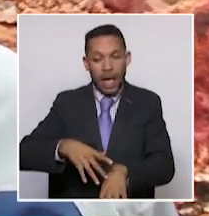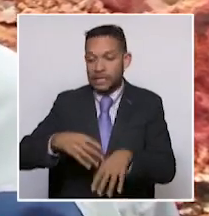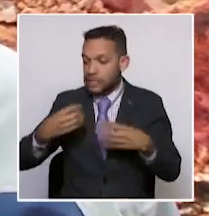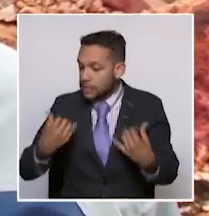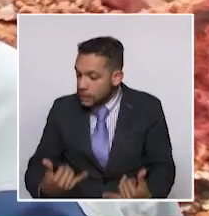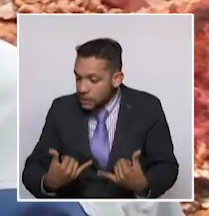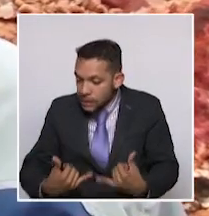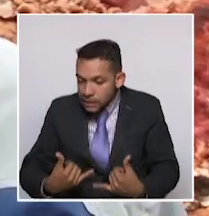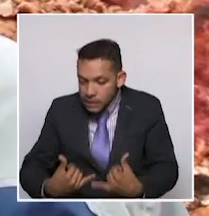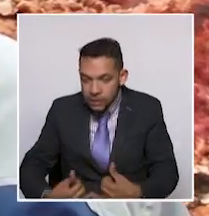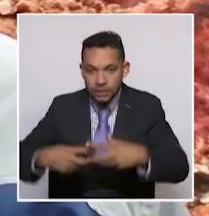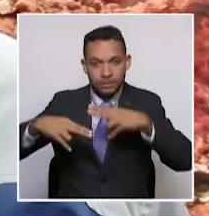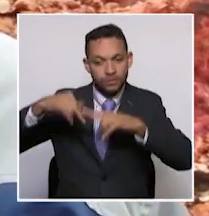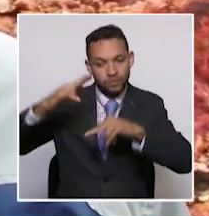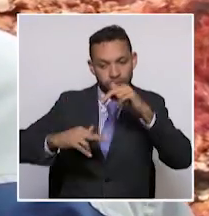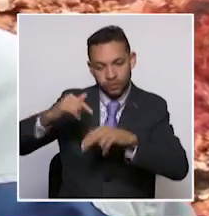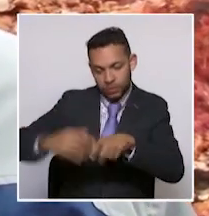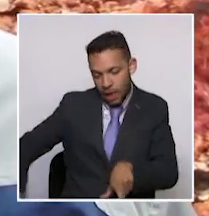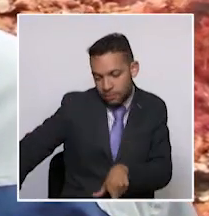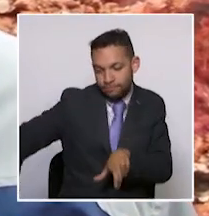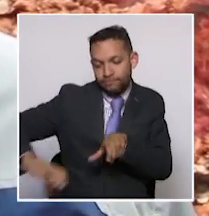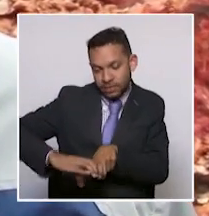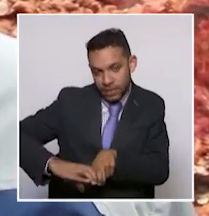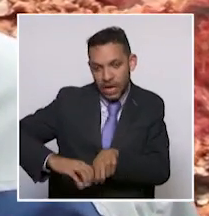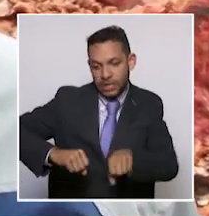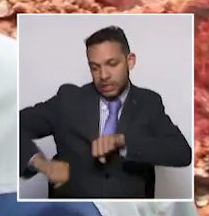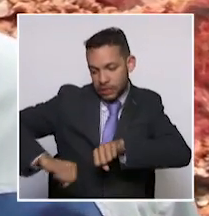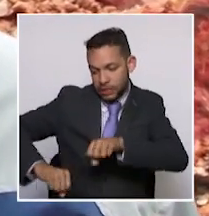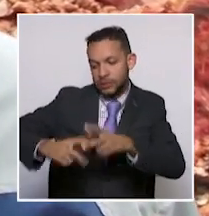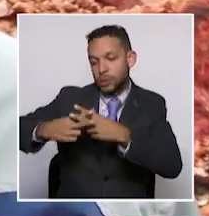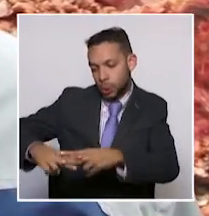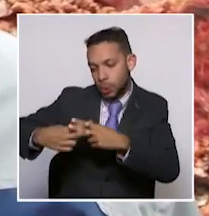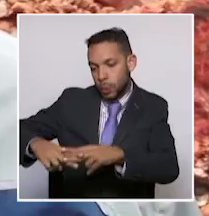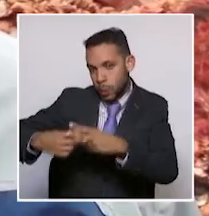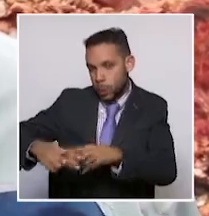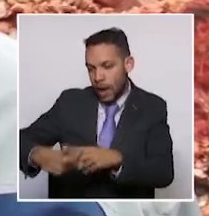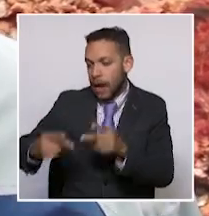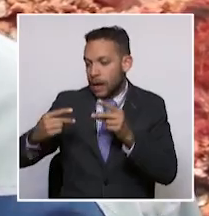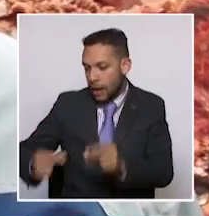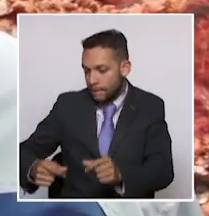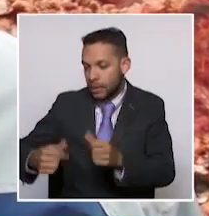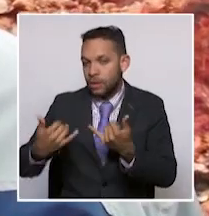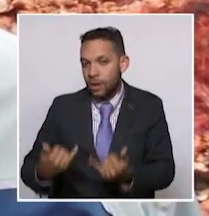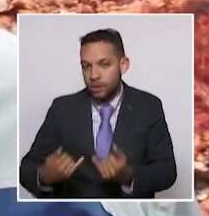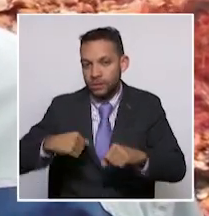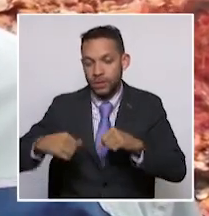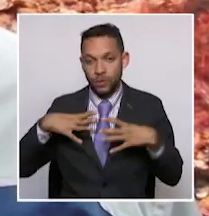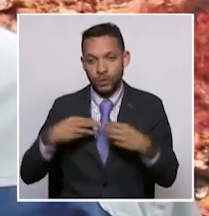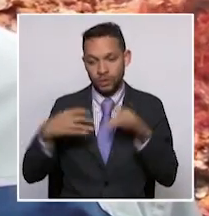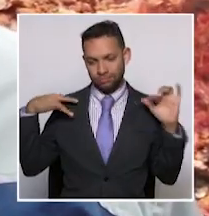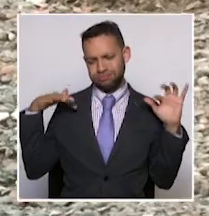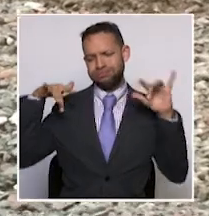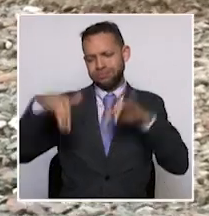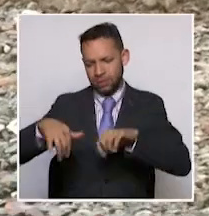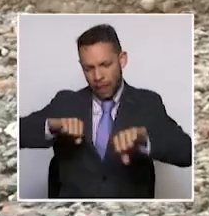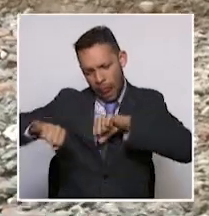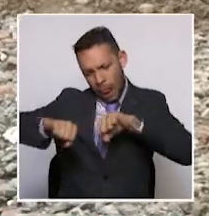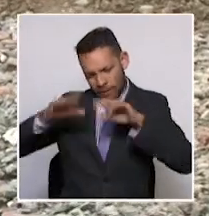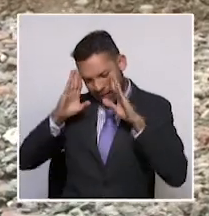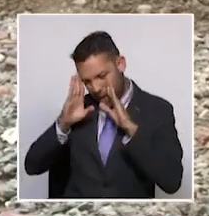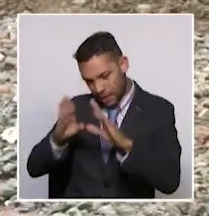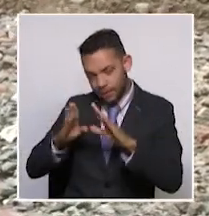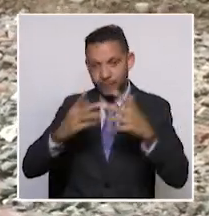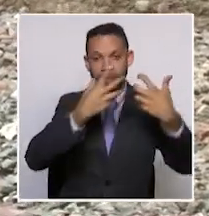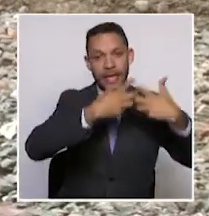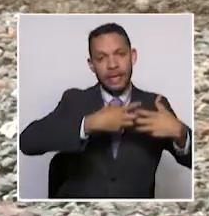suceso que se presentó anoche, tuvieron que agilizarse los trabajos y en este momento estamos ejecutándolos. La empresa